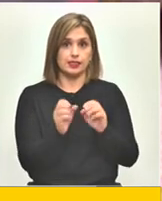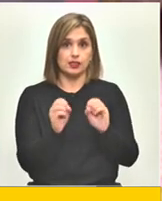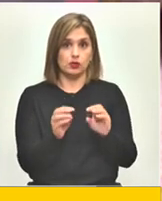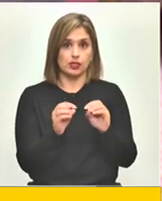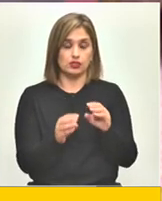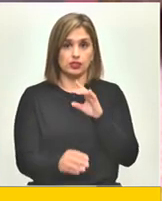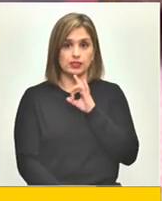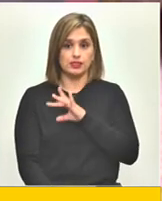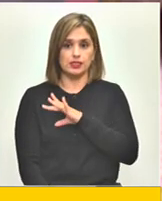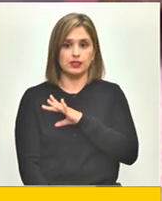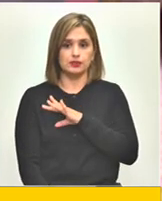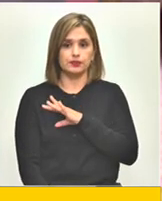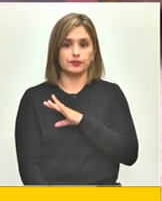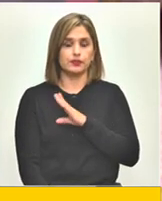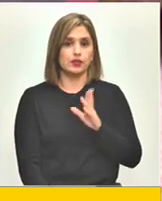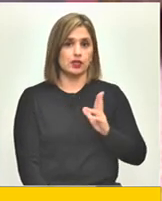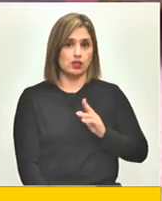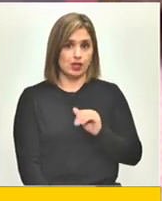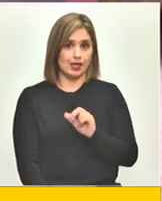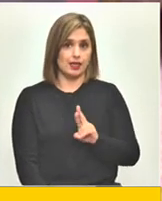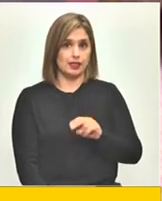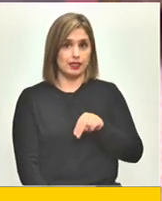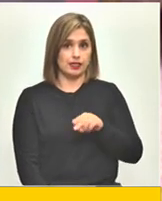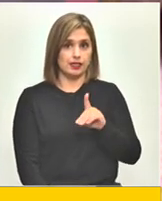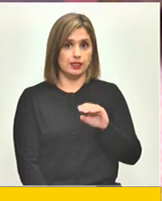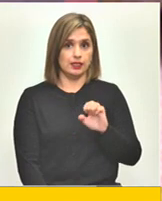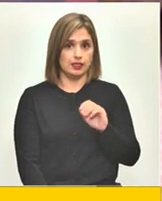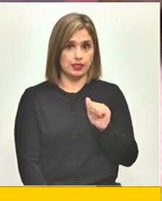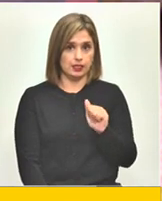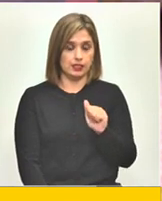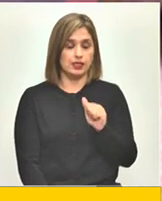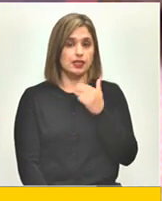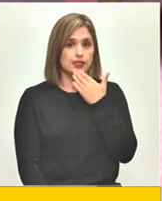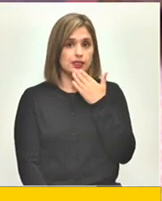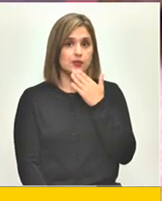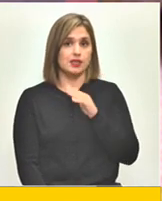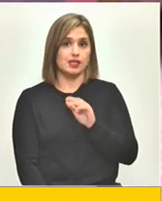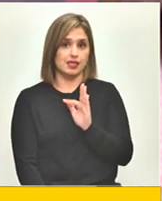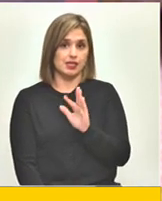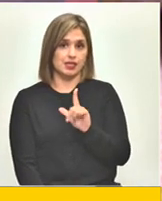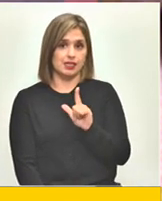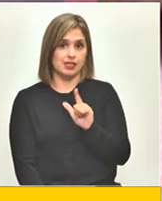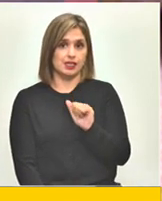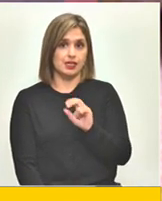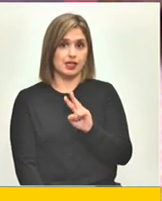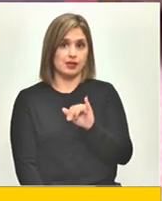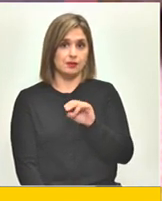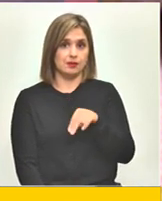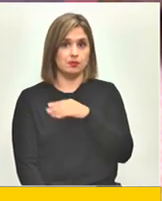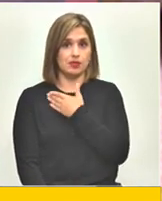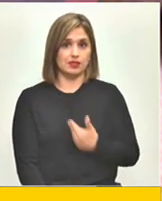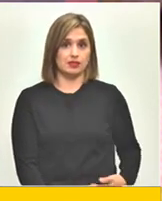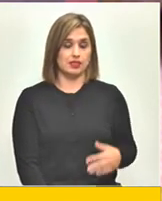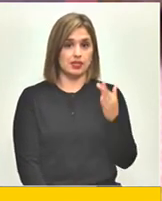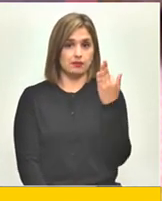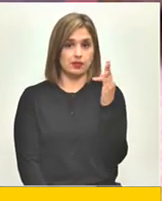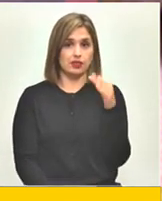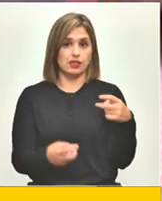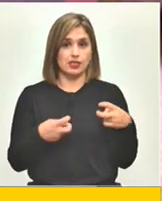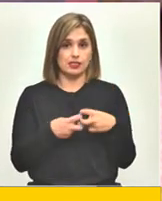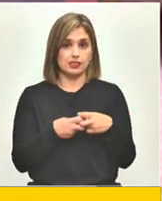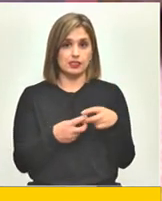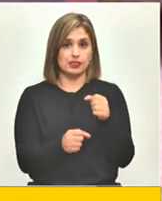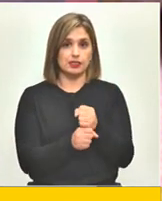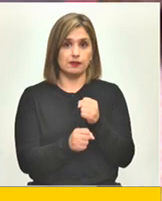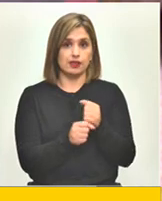chile Miguel Ángel araneda así como también de Fabián lavín presidente de la Federación de sindicatos de trabajadores